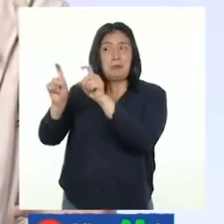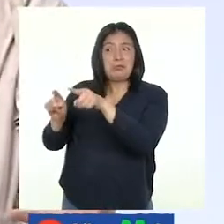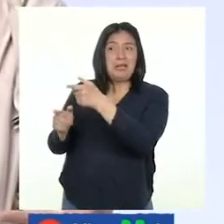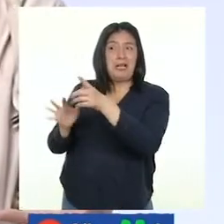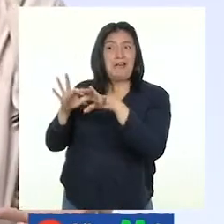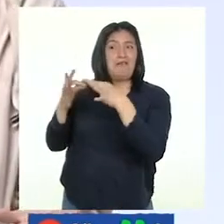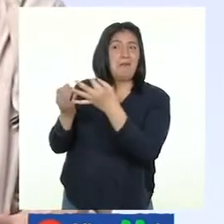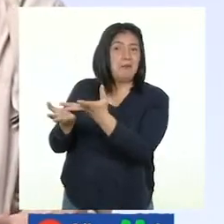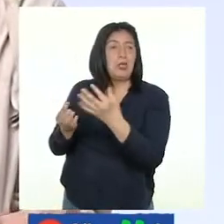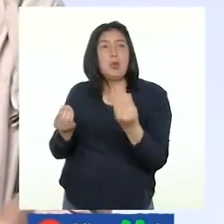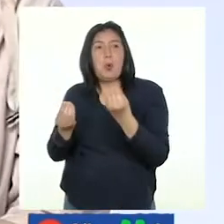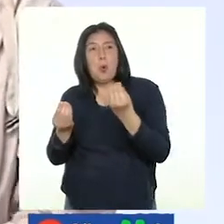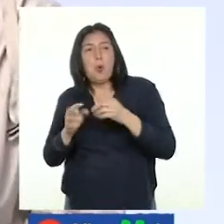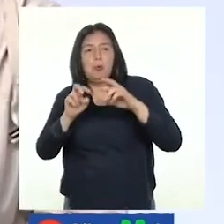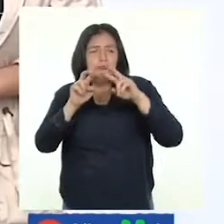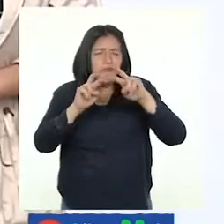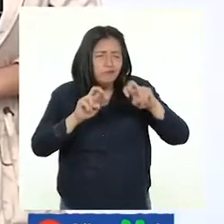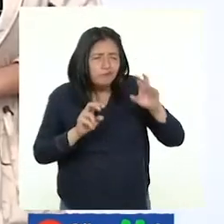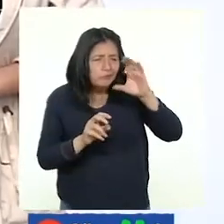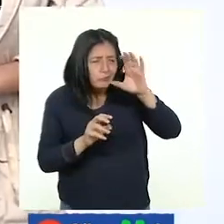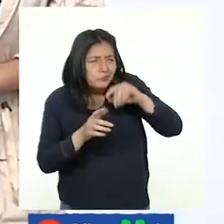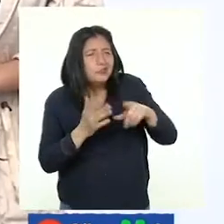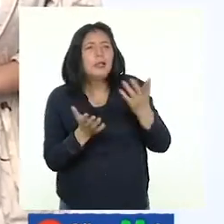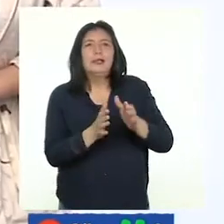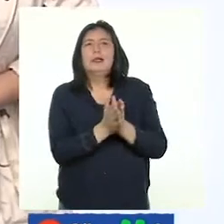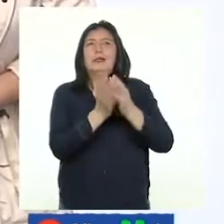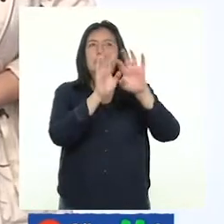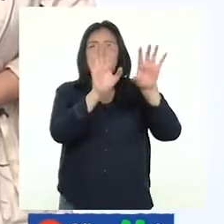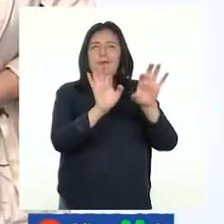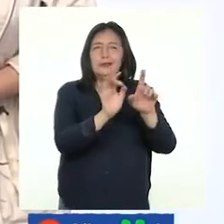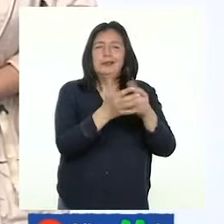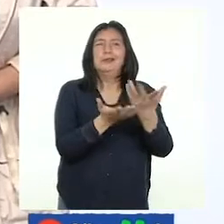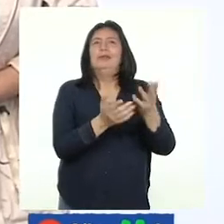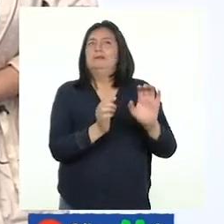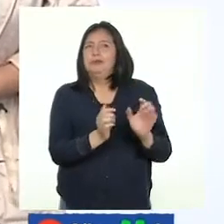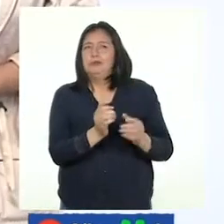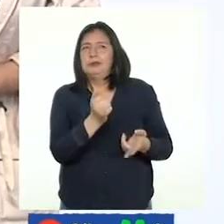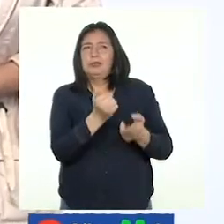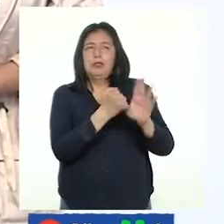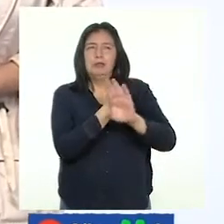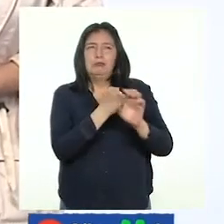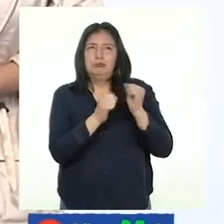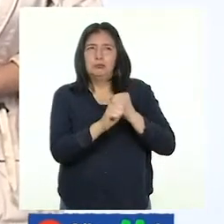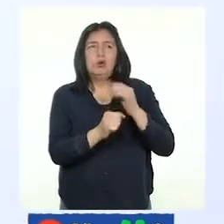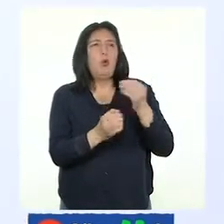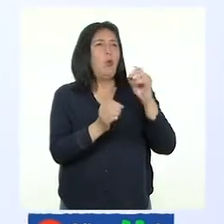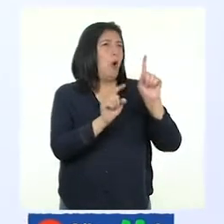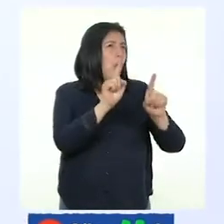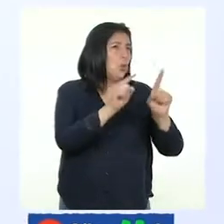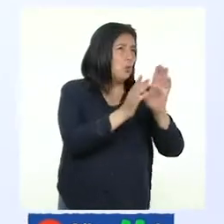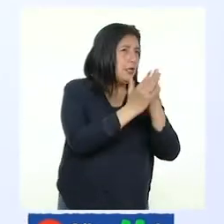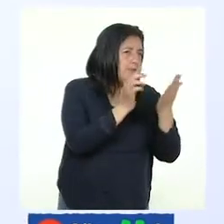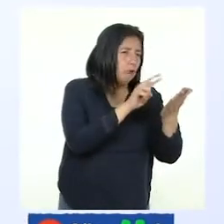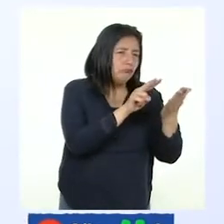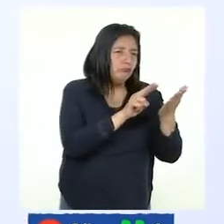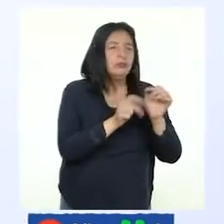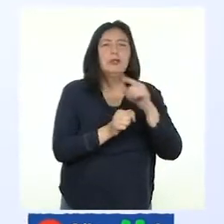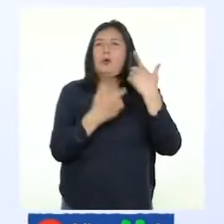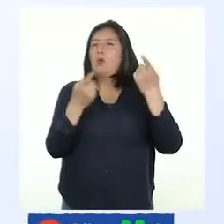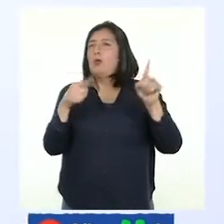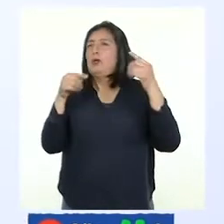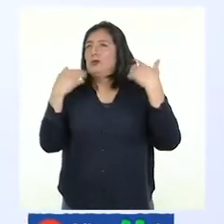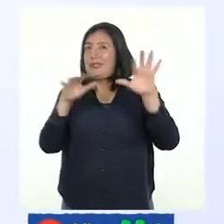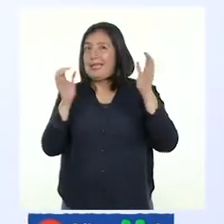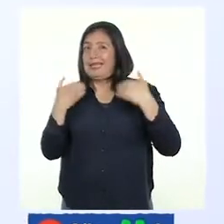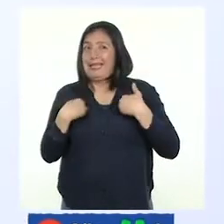sus familiares o investigar más sobre el tema en páginas seguras de Internet o en algún libro. Una vez que tengan el